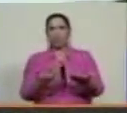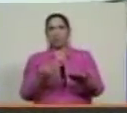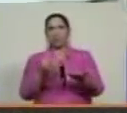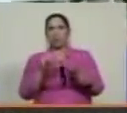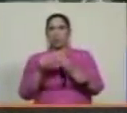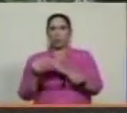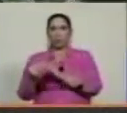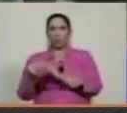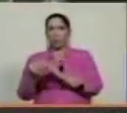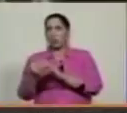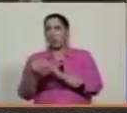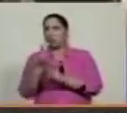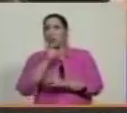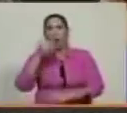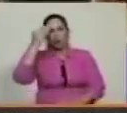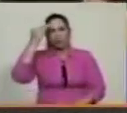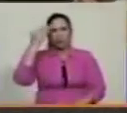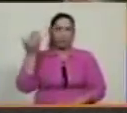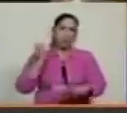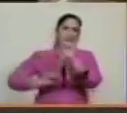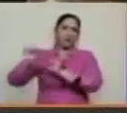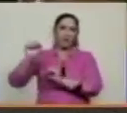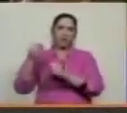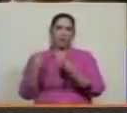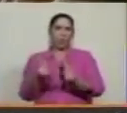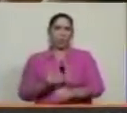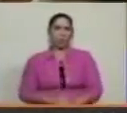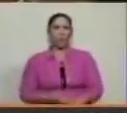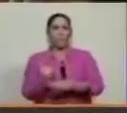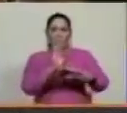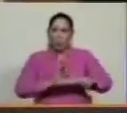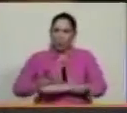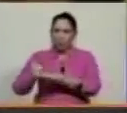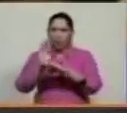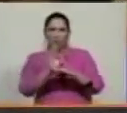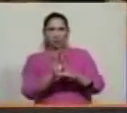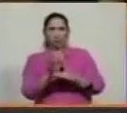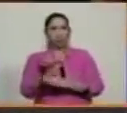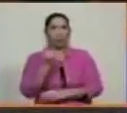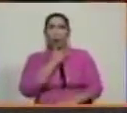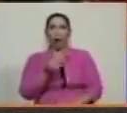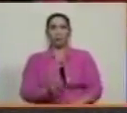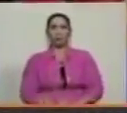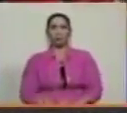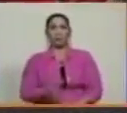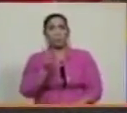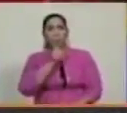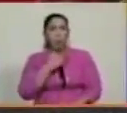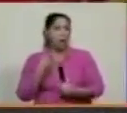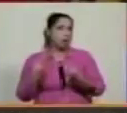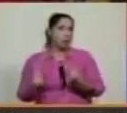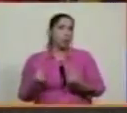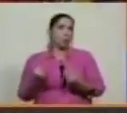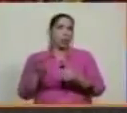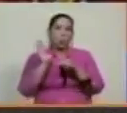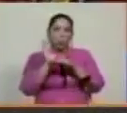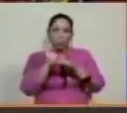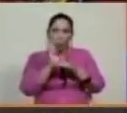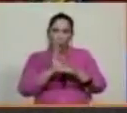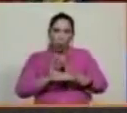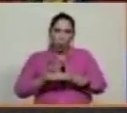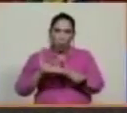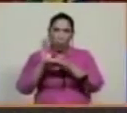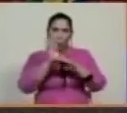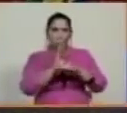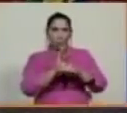cómo defenderla, si no tenemos cómo protegerla, si no tenemos cómo preservarlas,